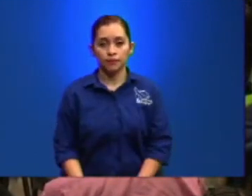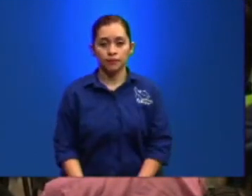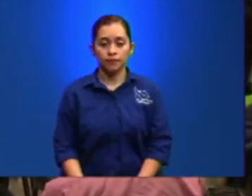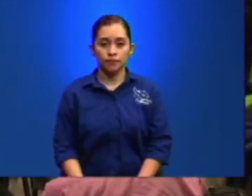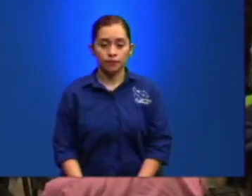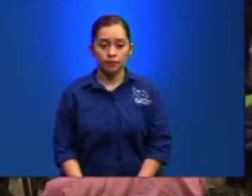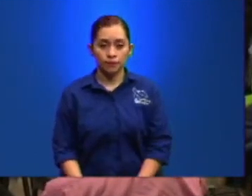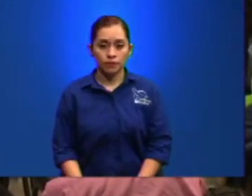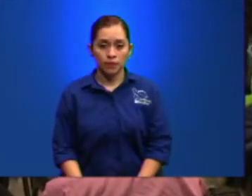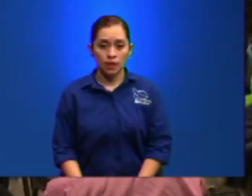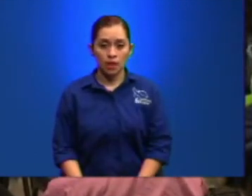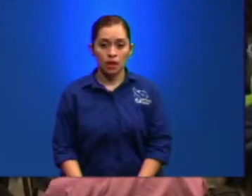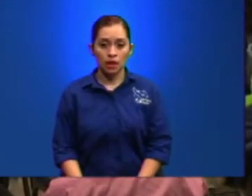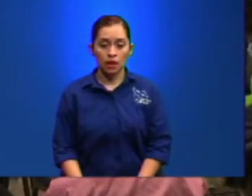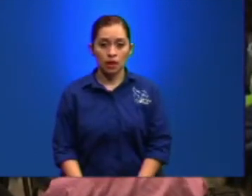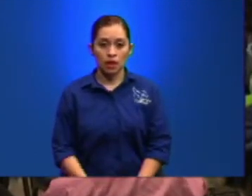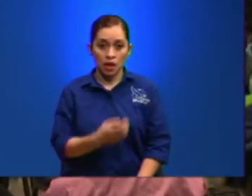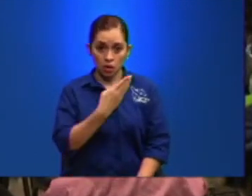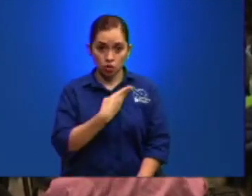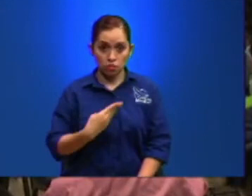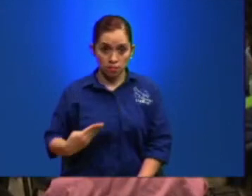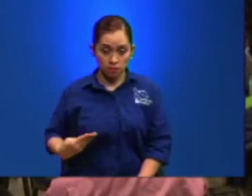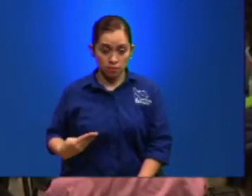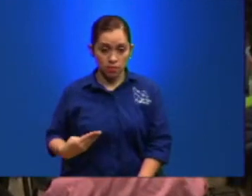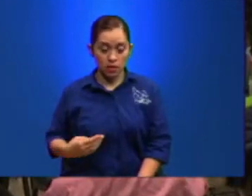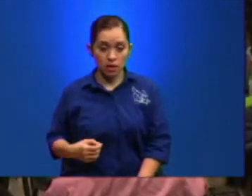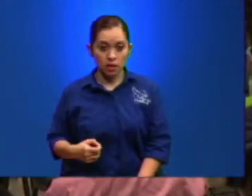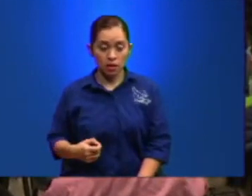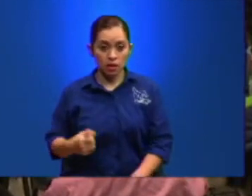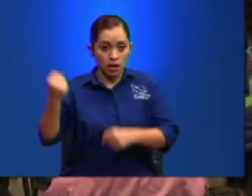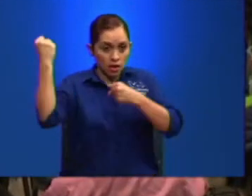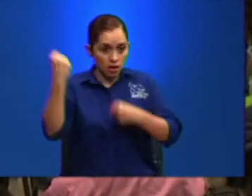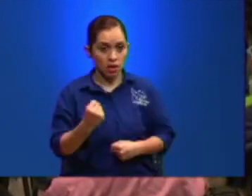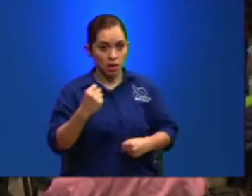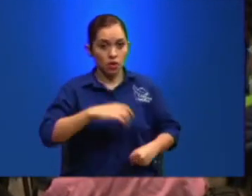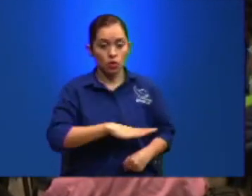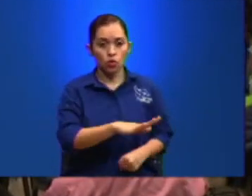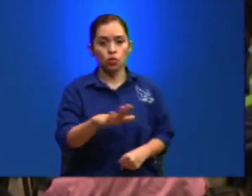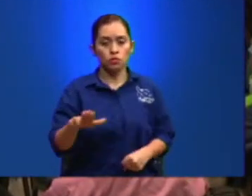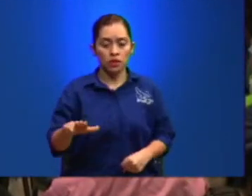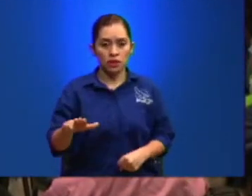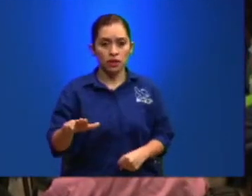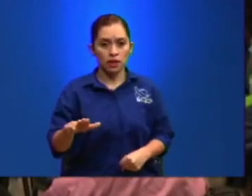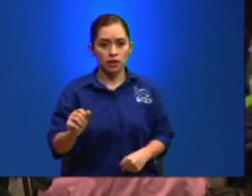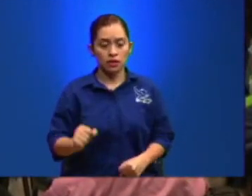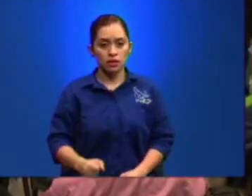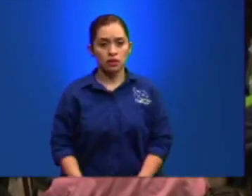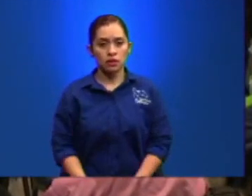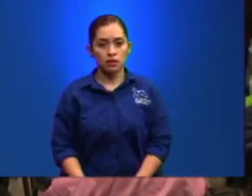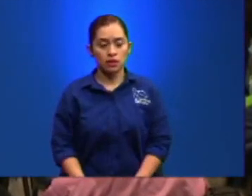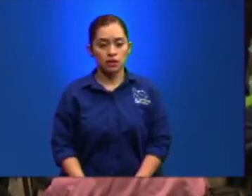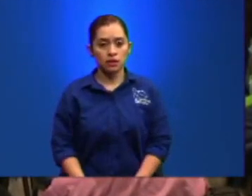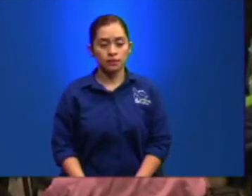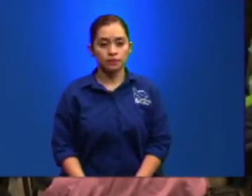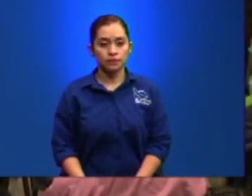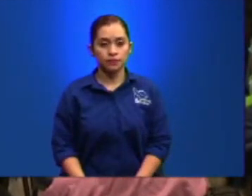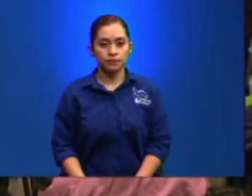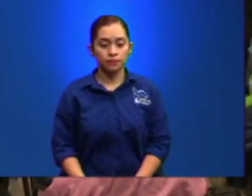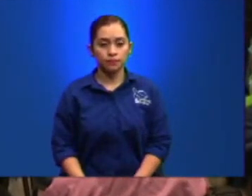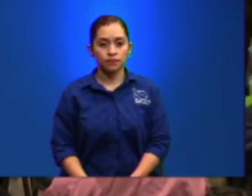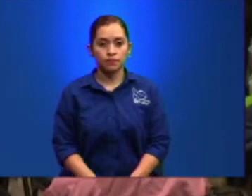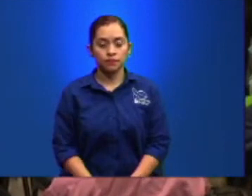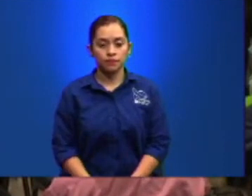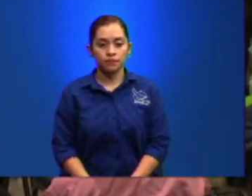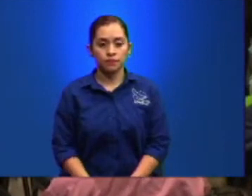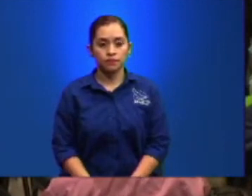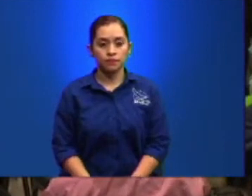militar y que ellos cuando miran a los hay acá jazztel list que es